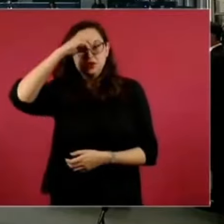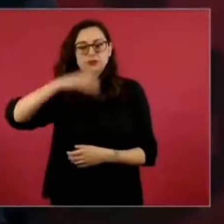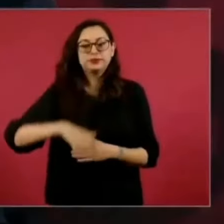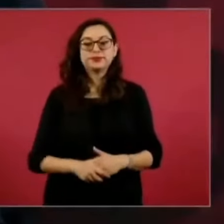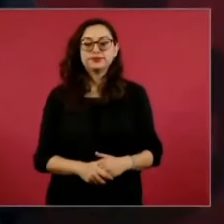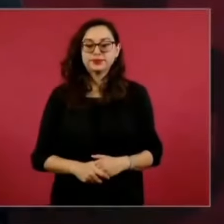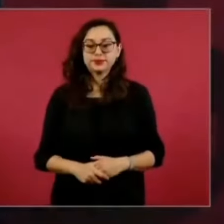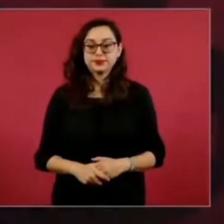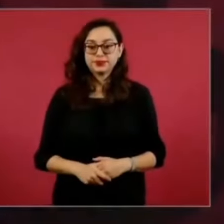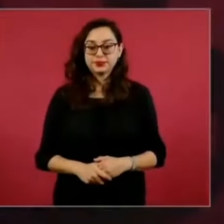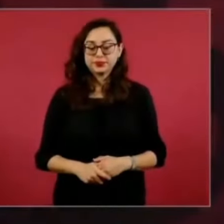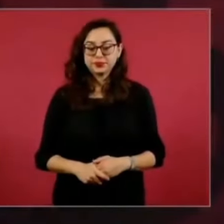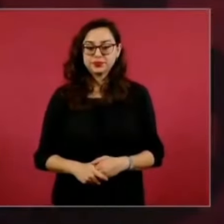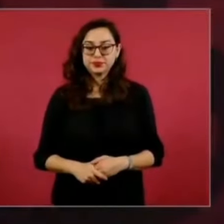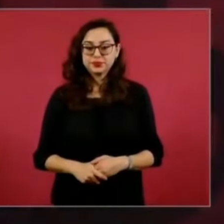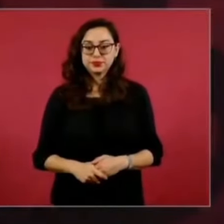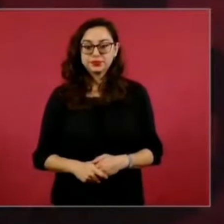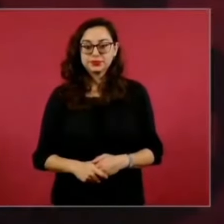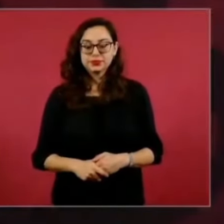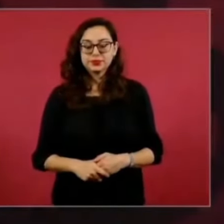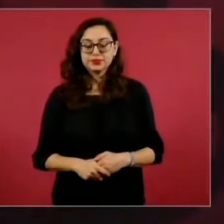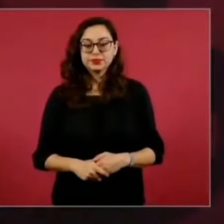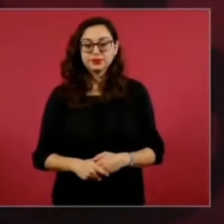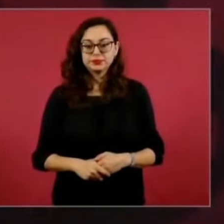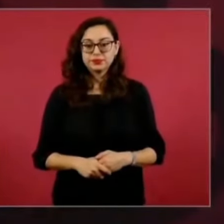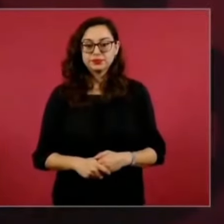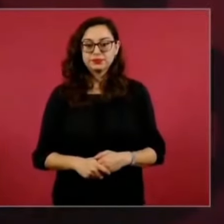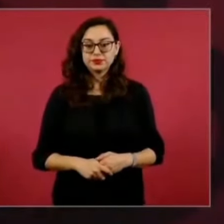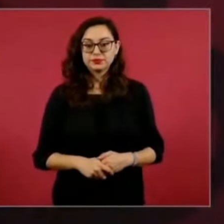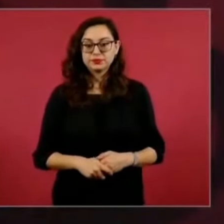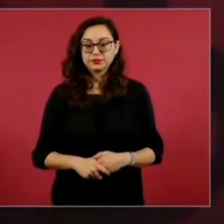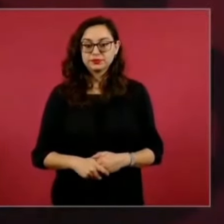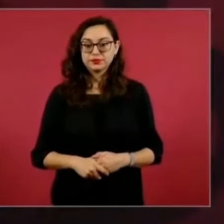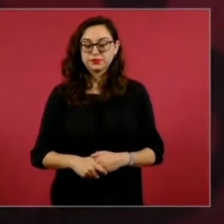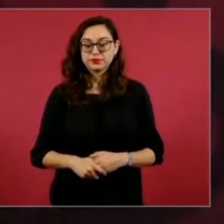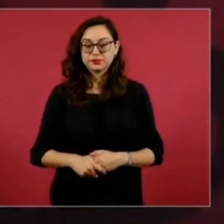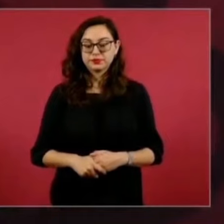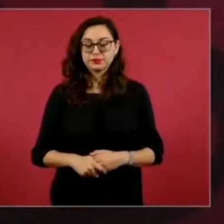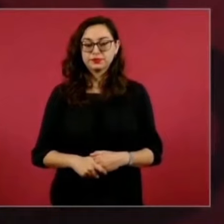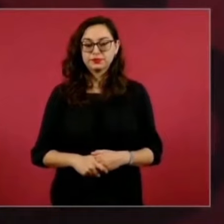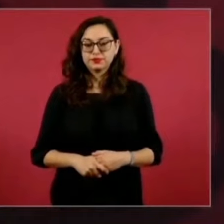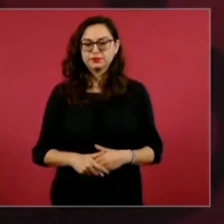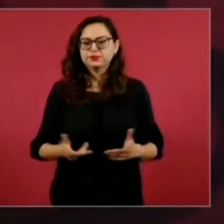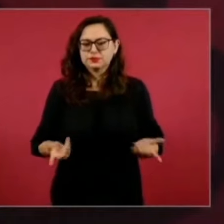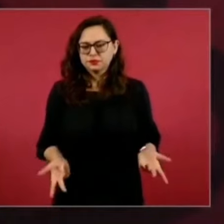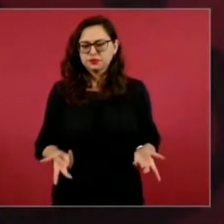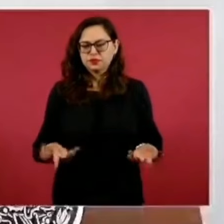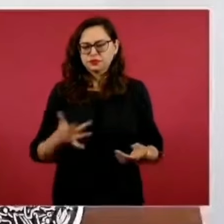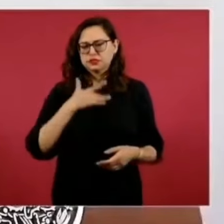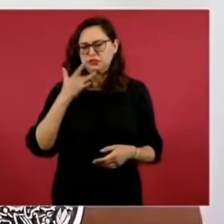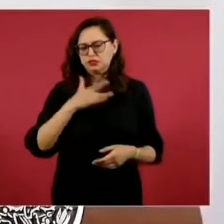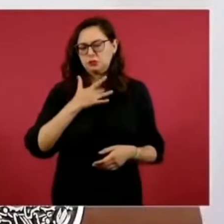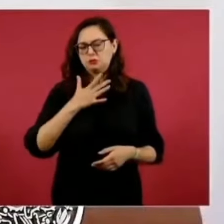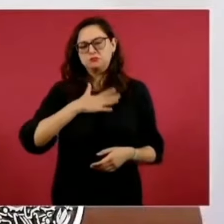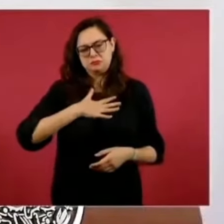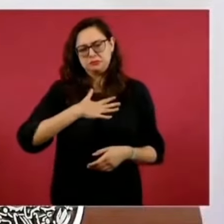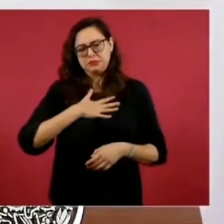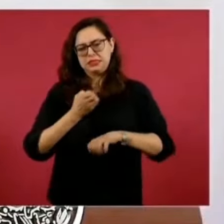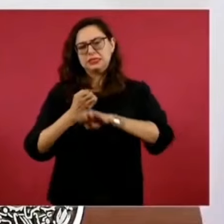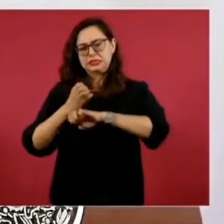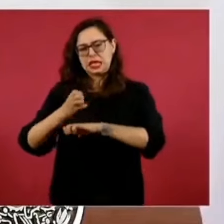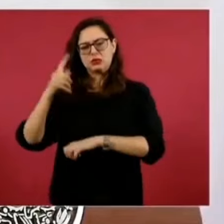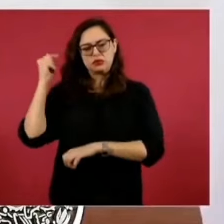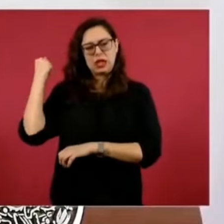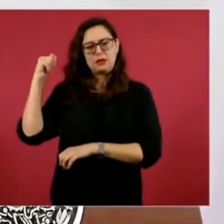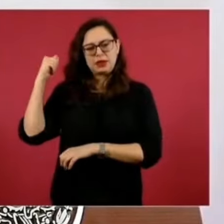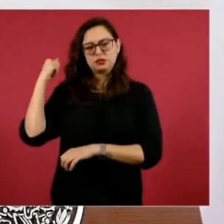Bueno pues que eh En mi estado están muy conscientes